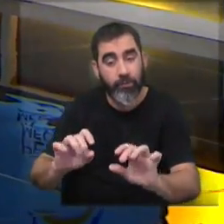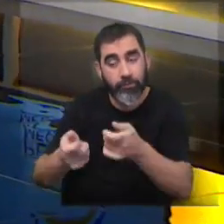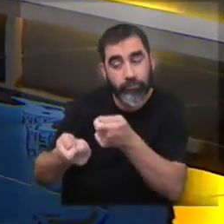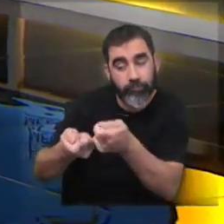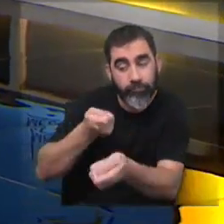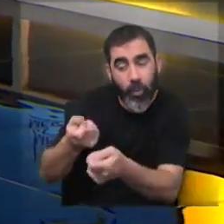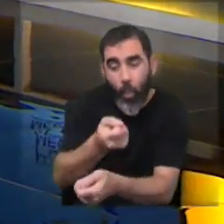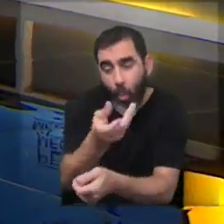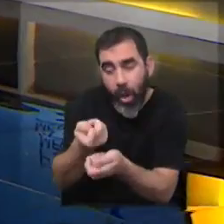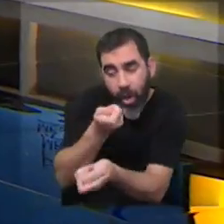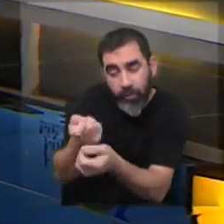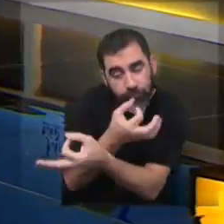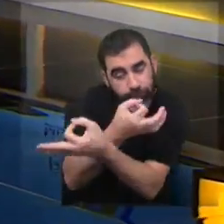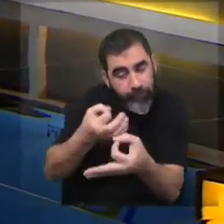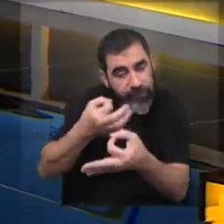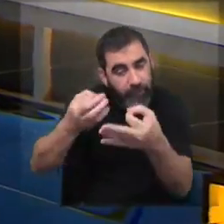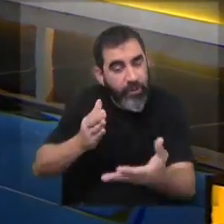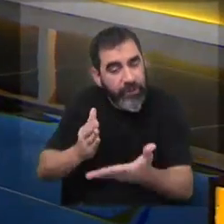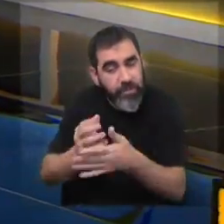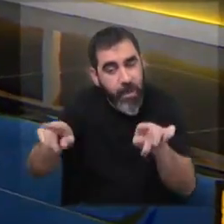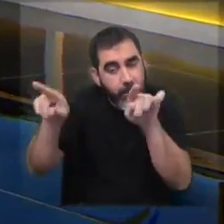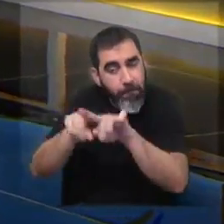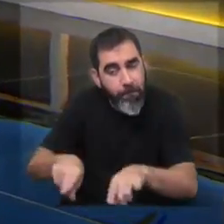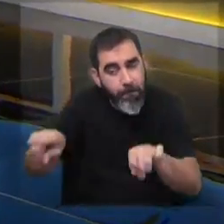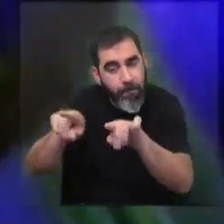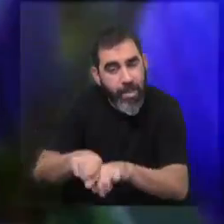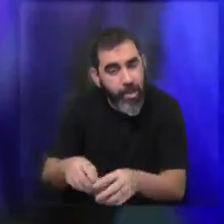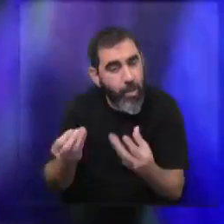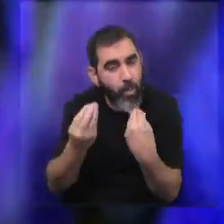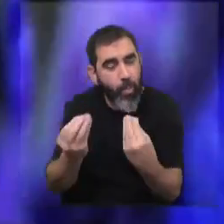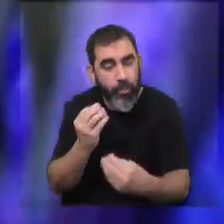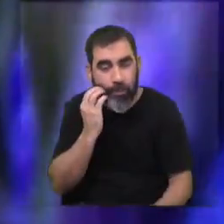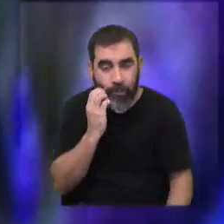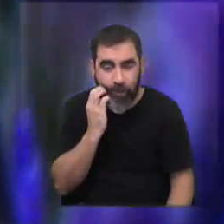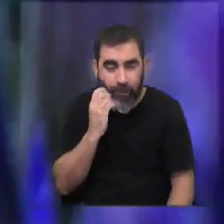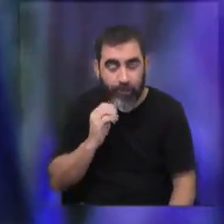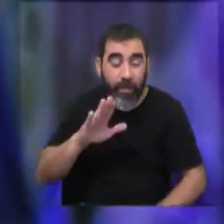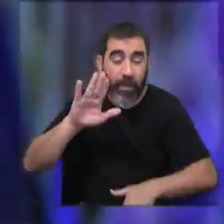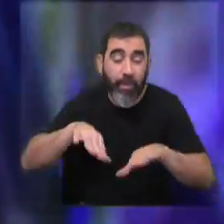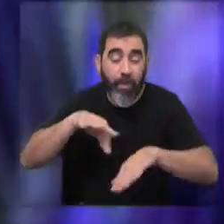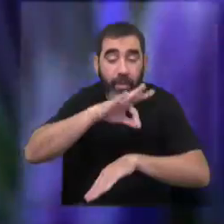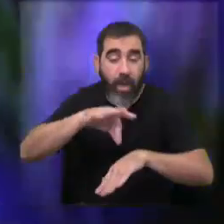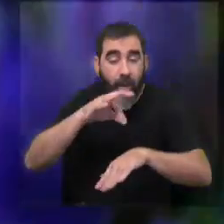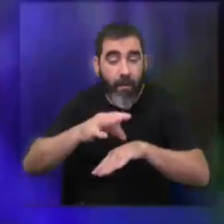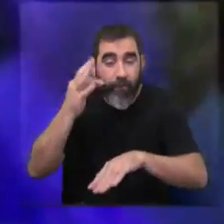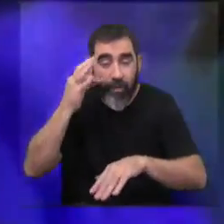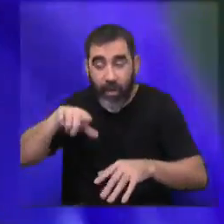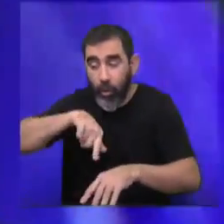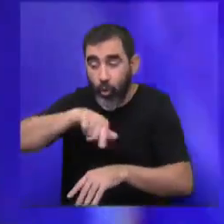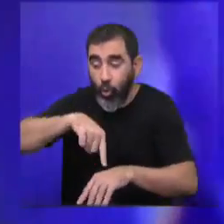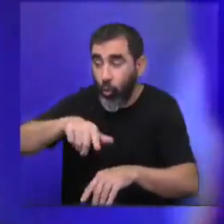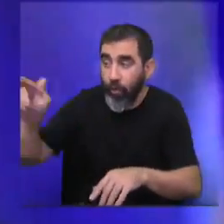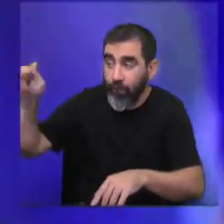dosificación, asegurarse que siempre sea la misma formulación. Se me ocurre que según el tipo de abeja, según la zona en la que habiten, puede